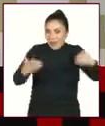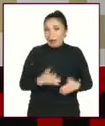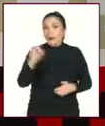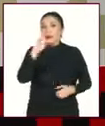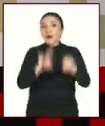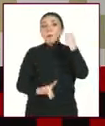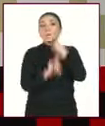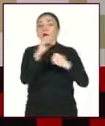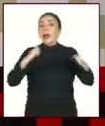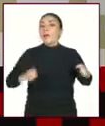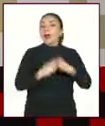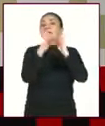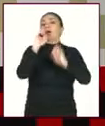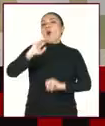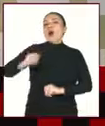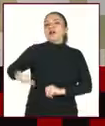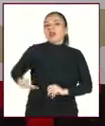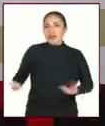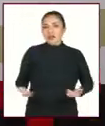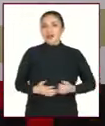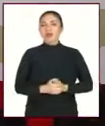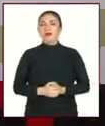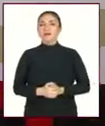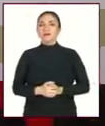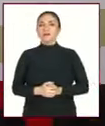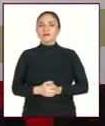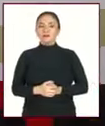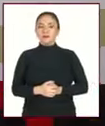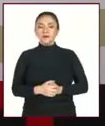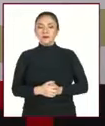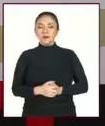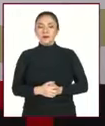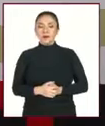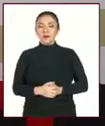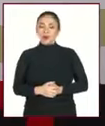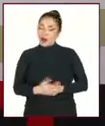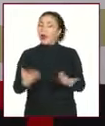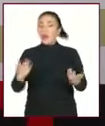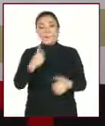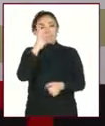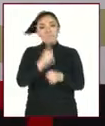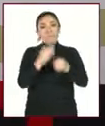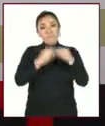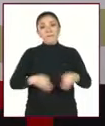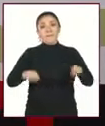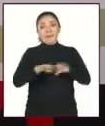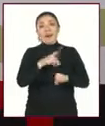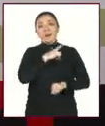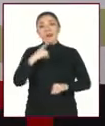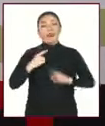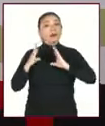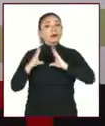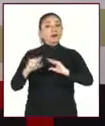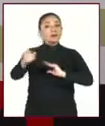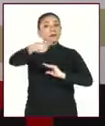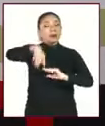o accidente? Bueno, yo creo que aquí sería capacitar a los docentes,